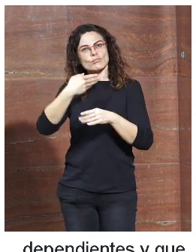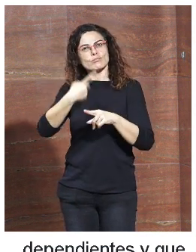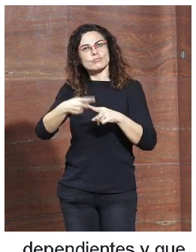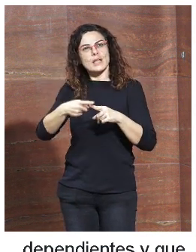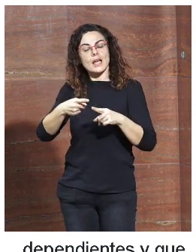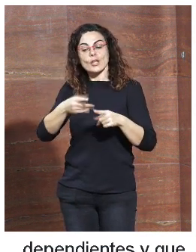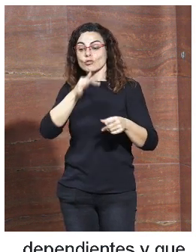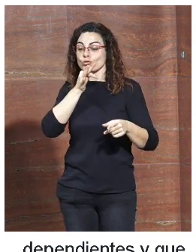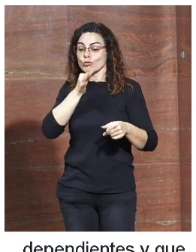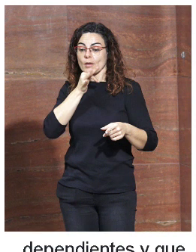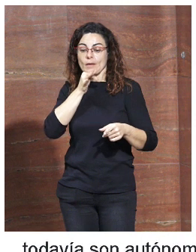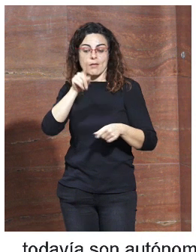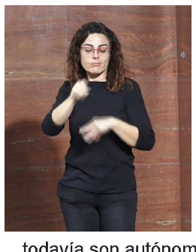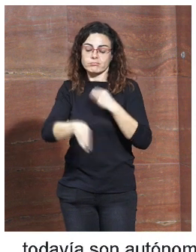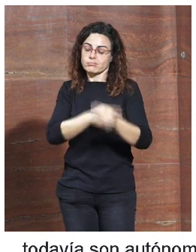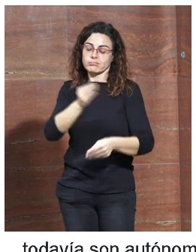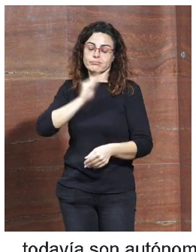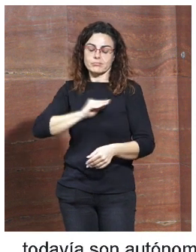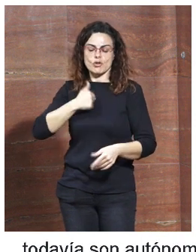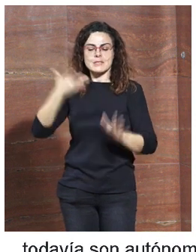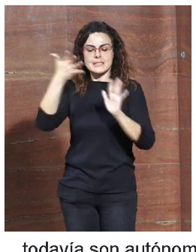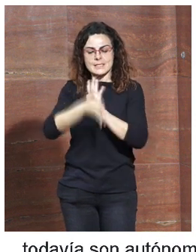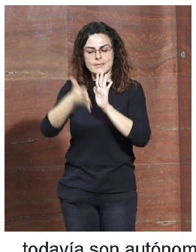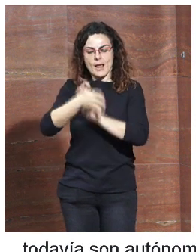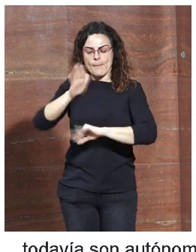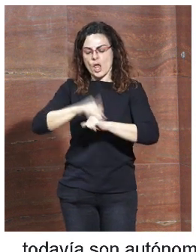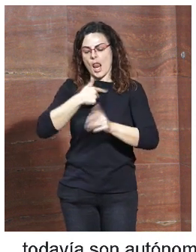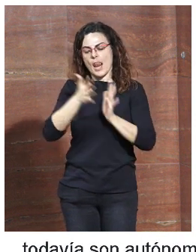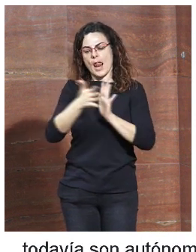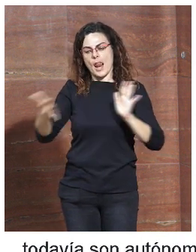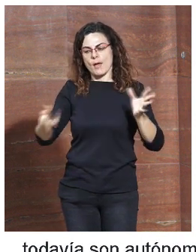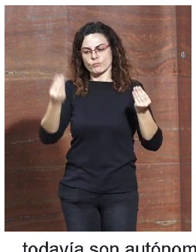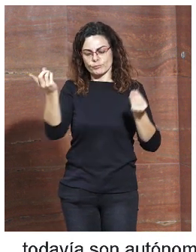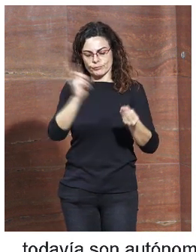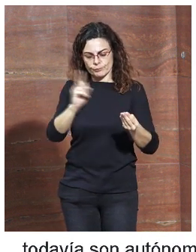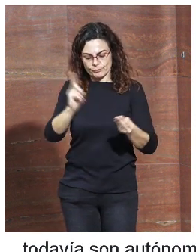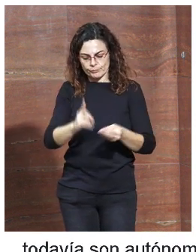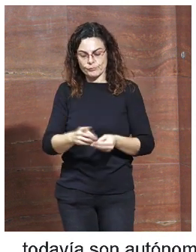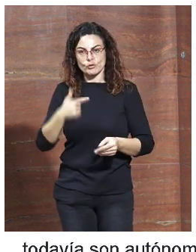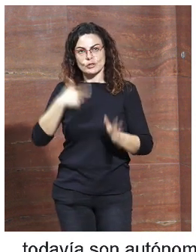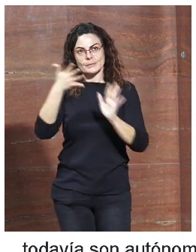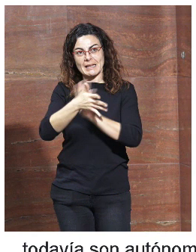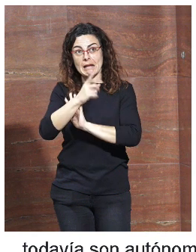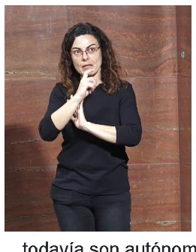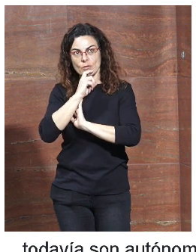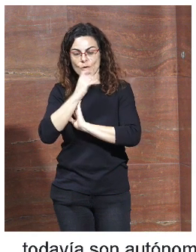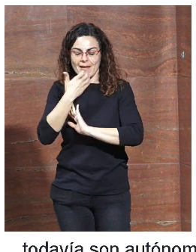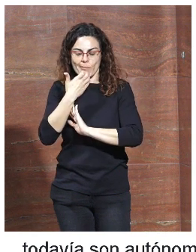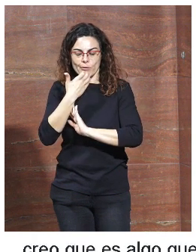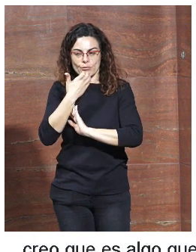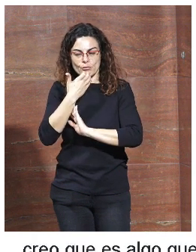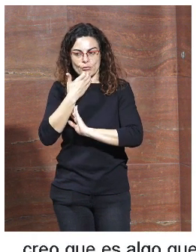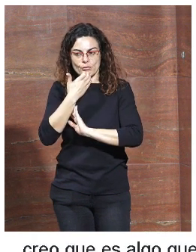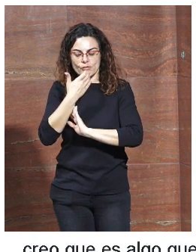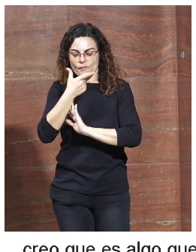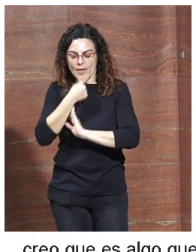piensa suficientemente, ¿no? Y lo voy a explicar para no extenderme demasiado. un par de ejemplos